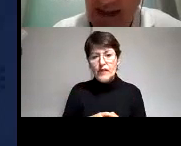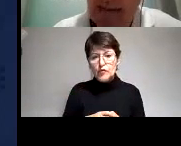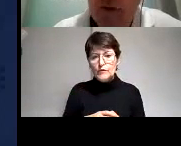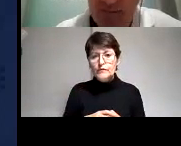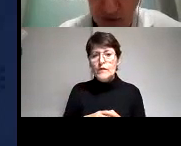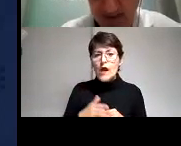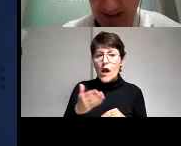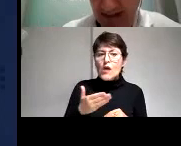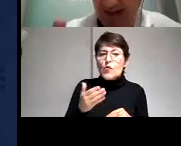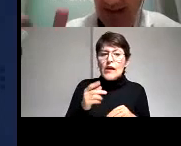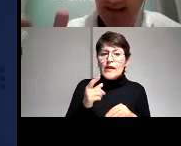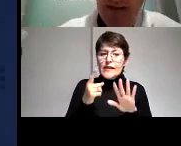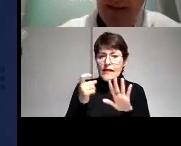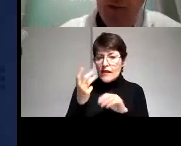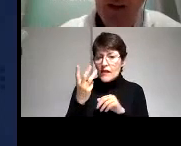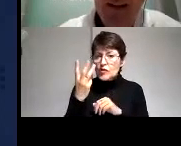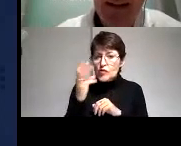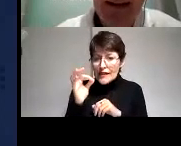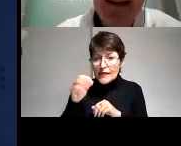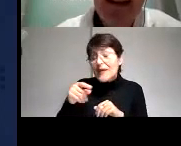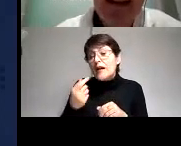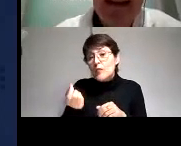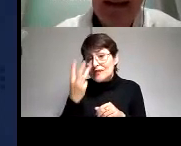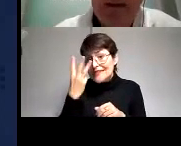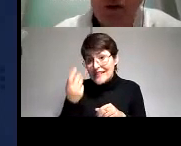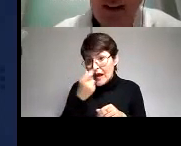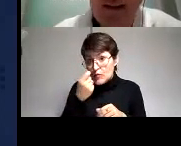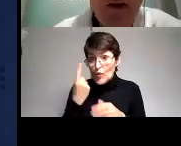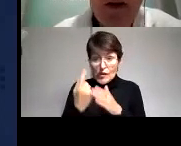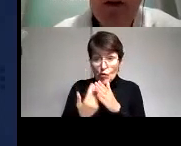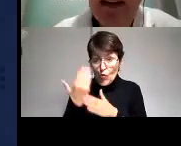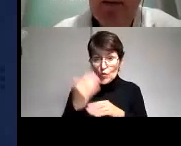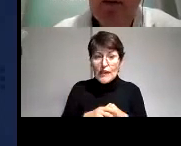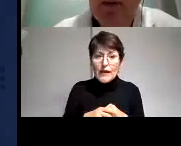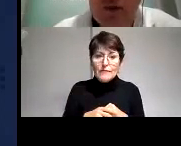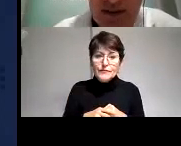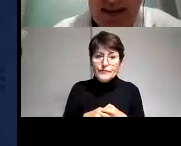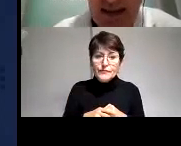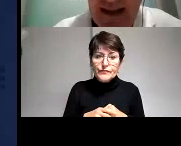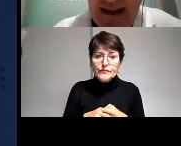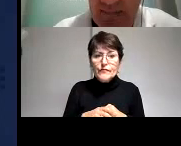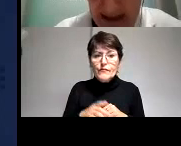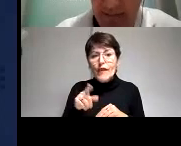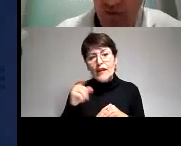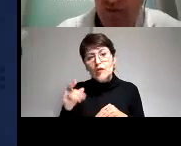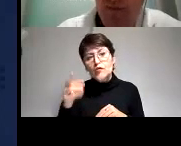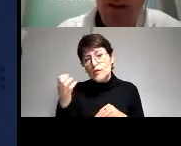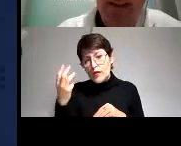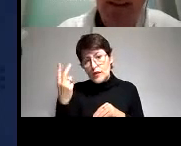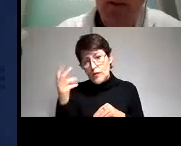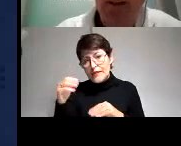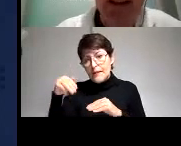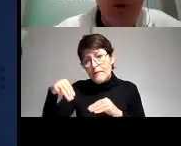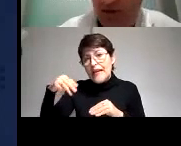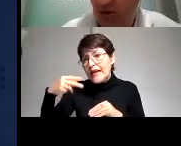630 miligramos por estas 3 cápsulas al día, y de docosahexanoico tenemos 420 miligramos por estas